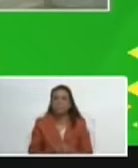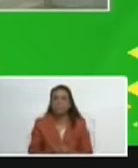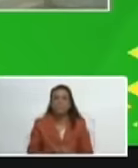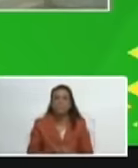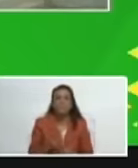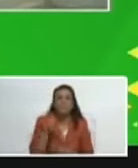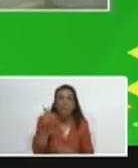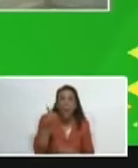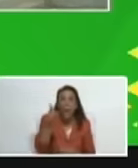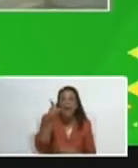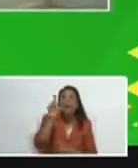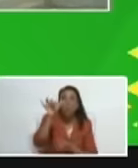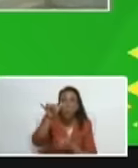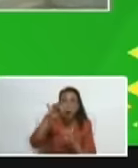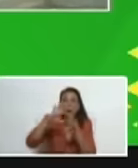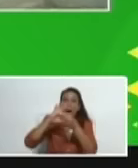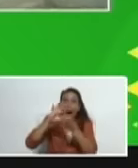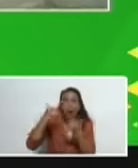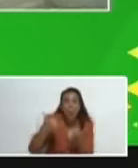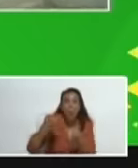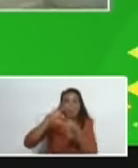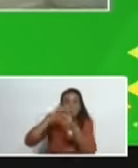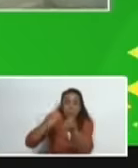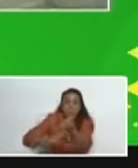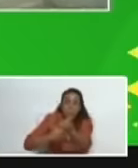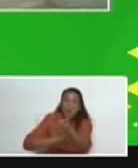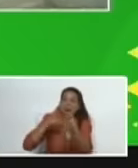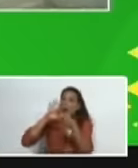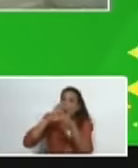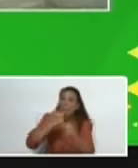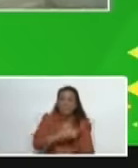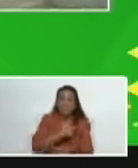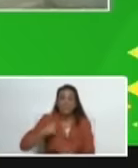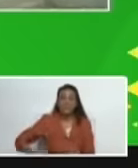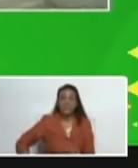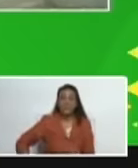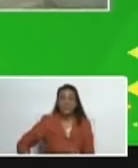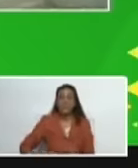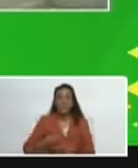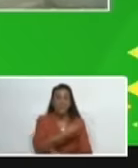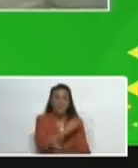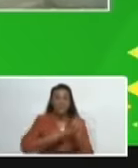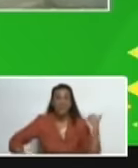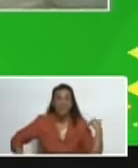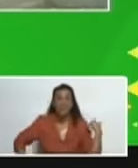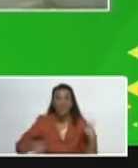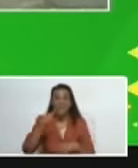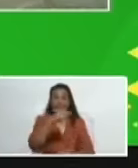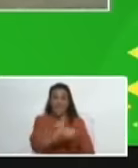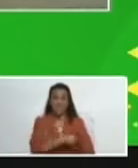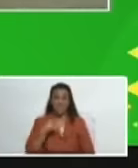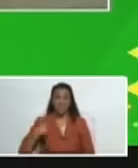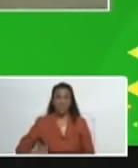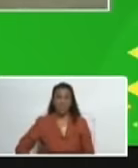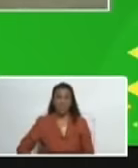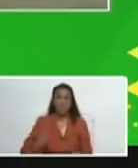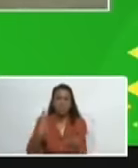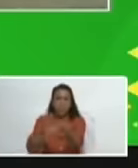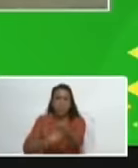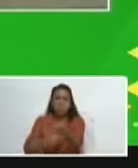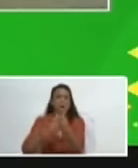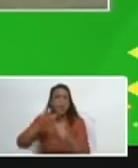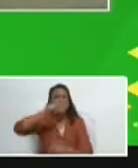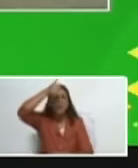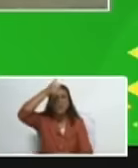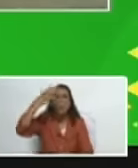Y estamos así, somos hermanos. Yo soy hermano del presidente Xi Jinping. Presidente Xi Jinping es mi hermano mayor